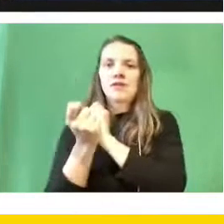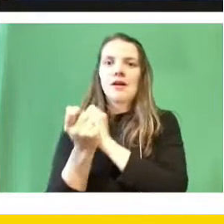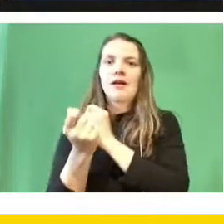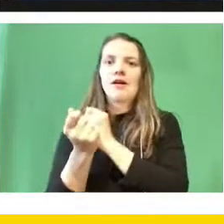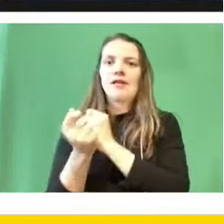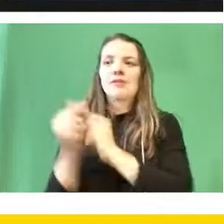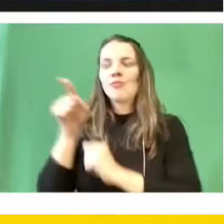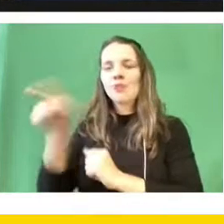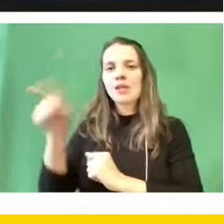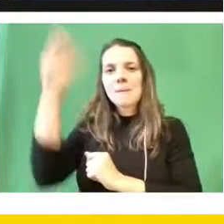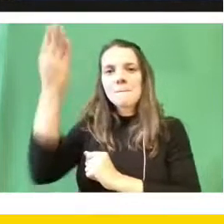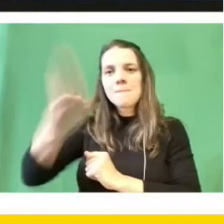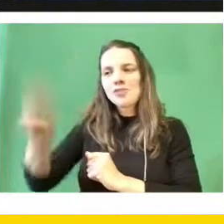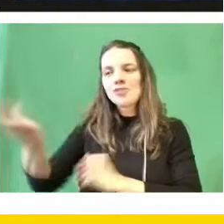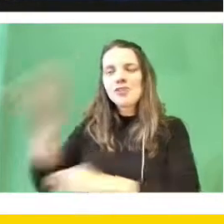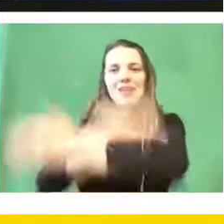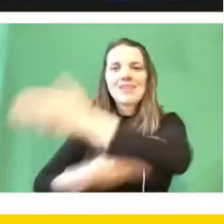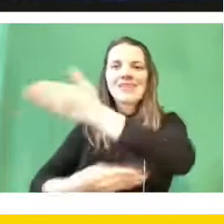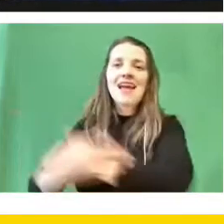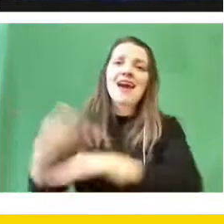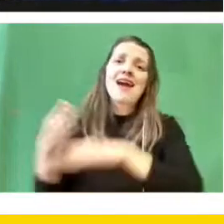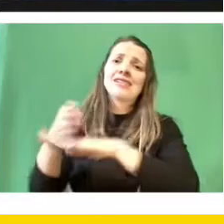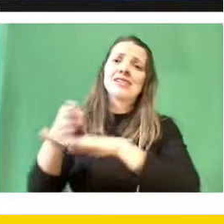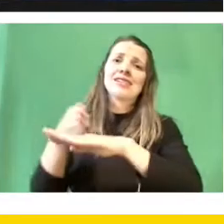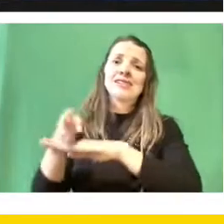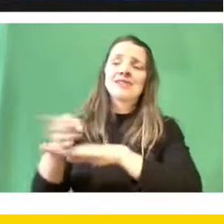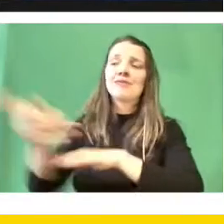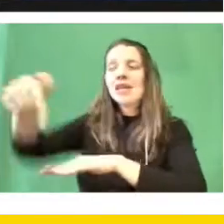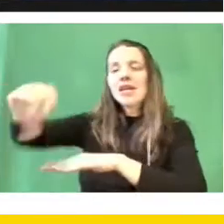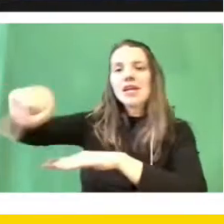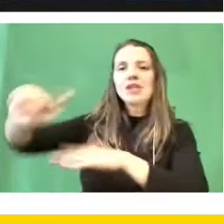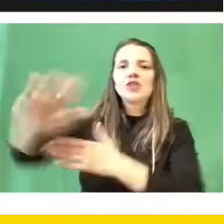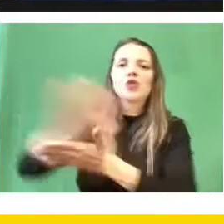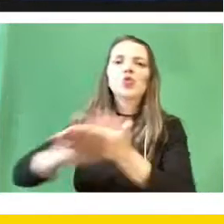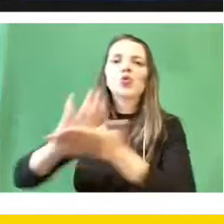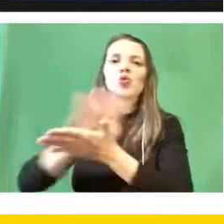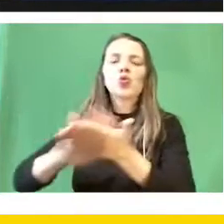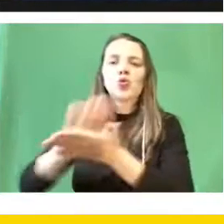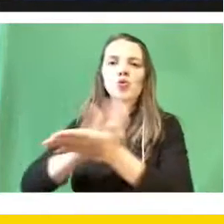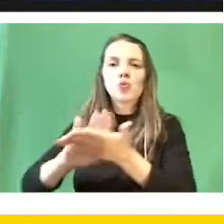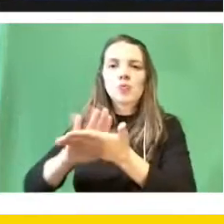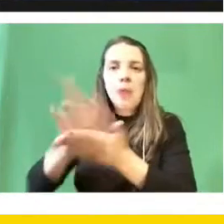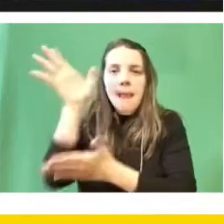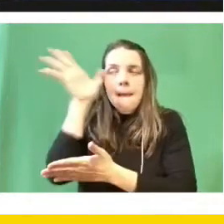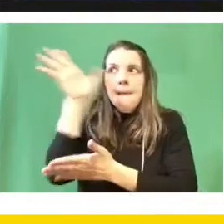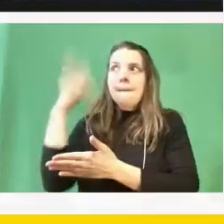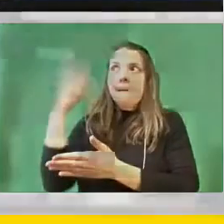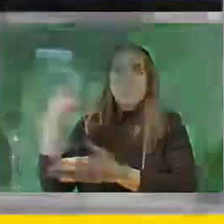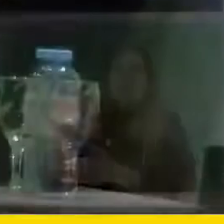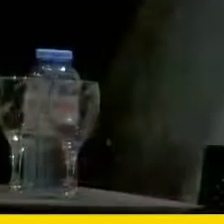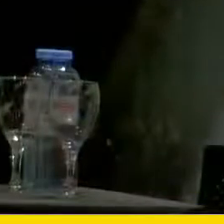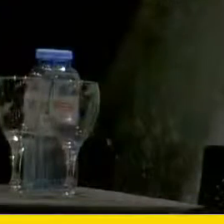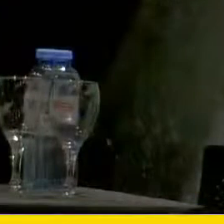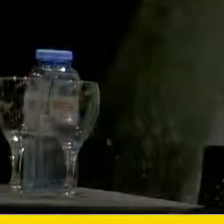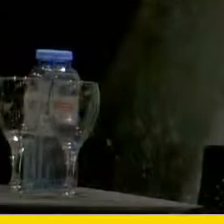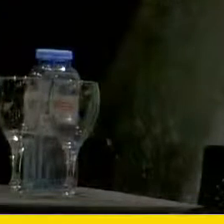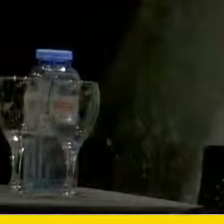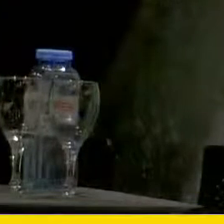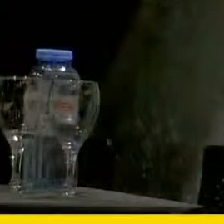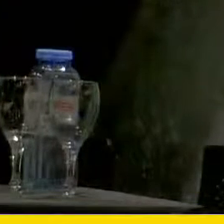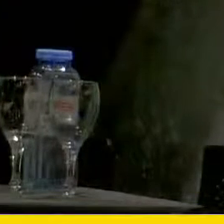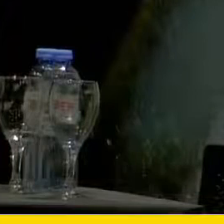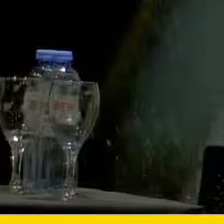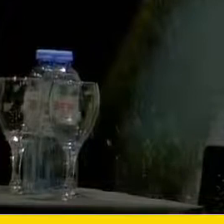valor de la accesibilidad universal frente a estos fenómenos que estamos hoy día evidenciando. Muchas gracias. Muchas gracias, Ricardo.